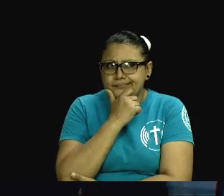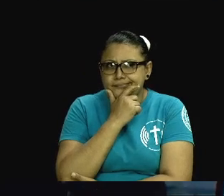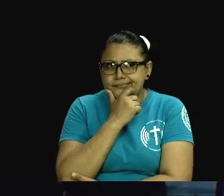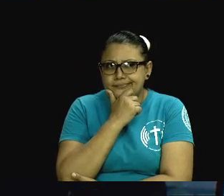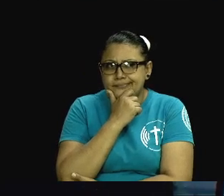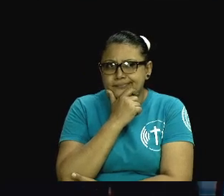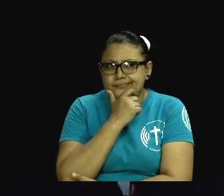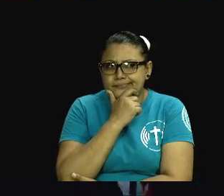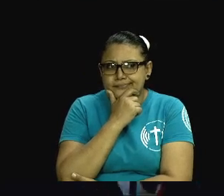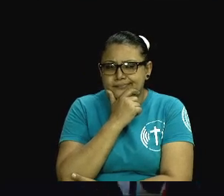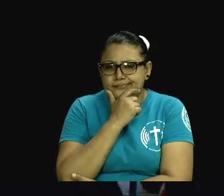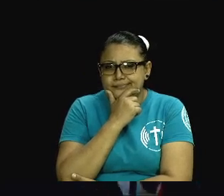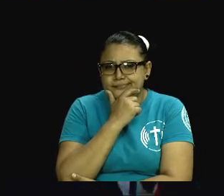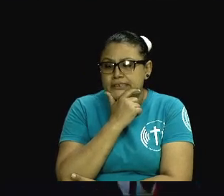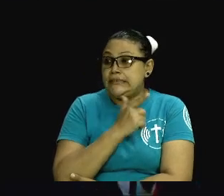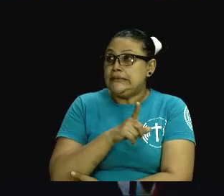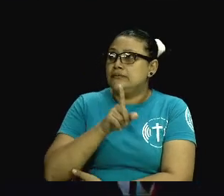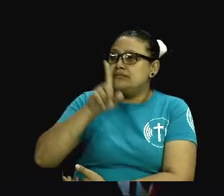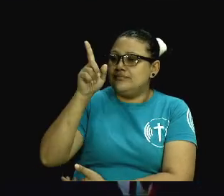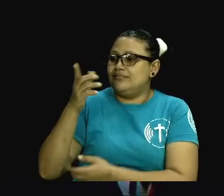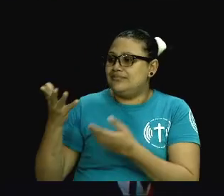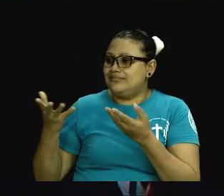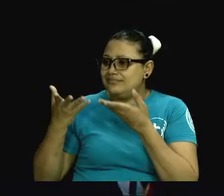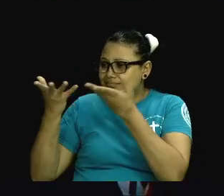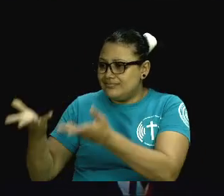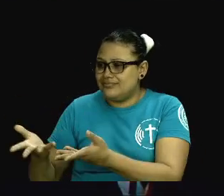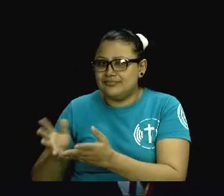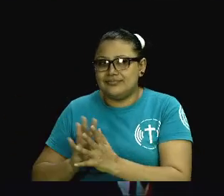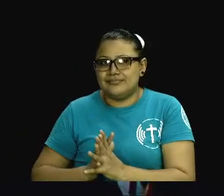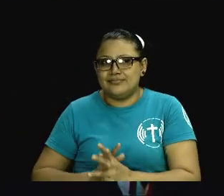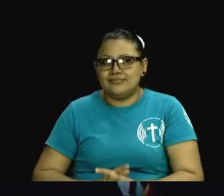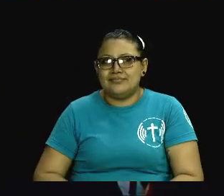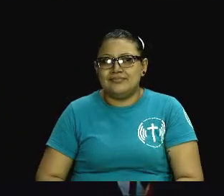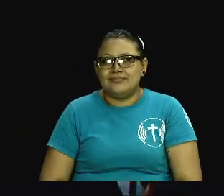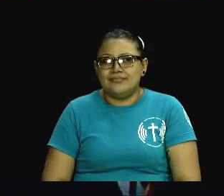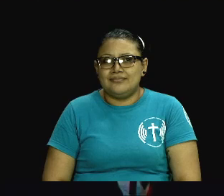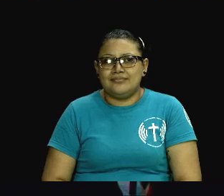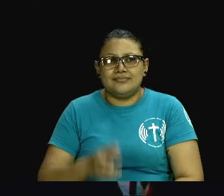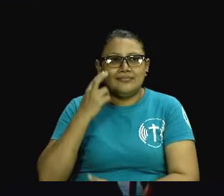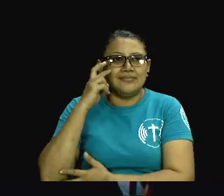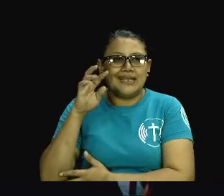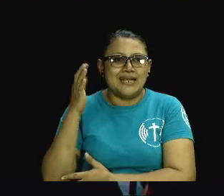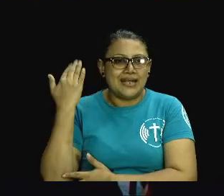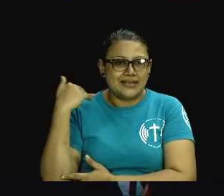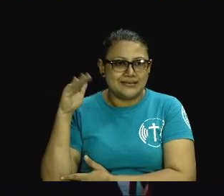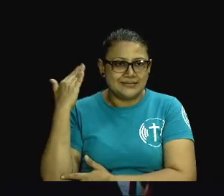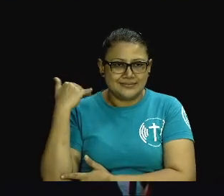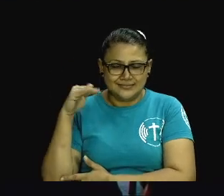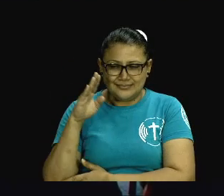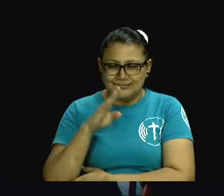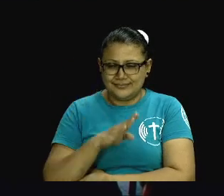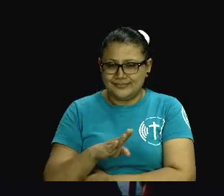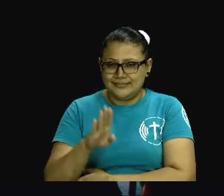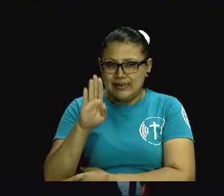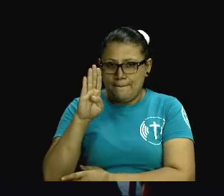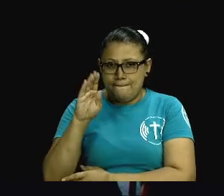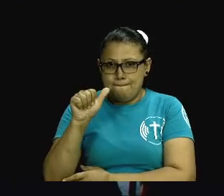lo que quiere hacer contigo es que ya dejes las costumbres de val